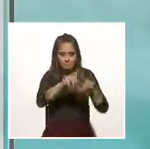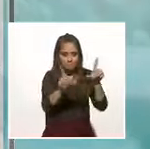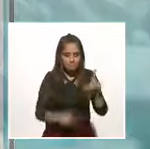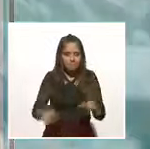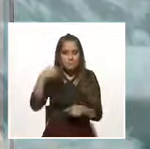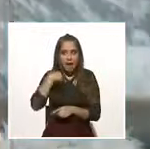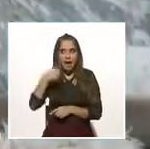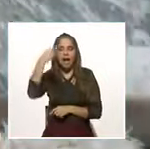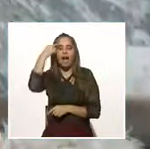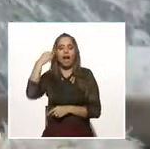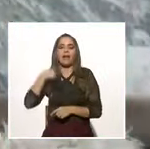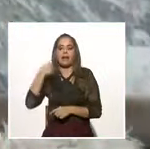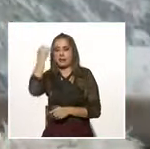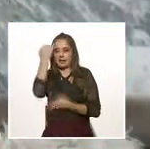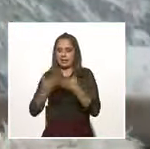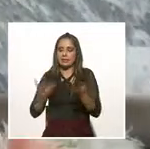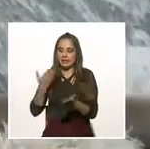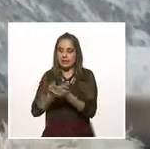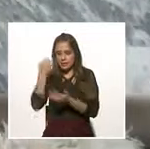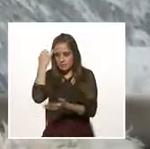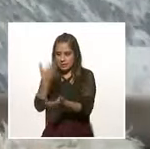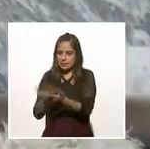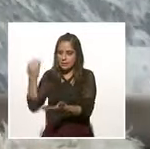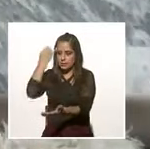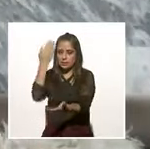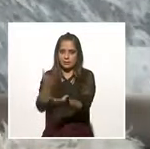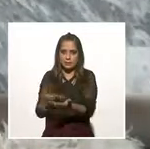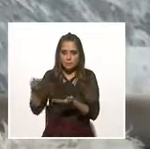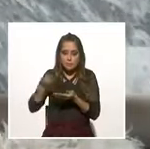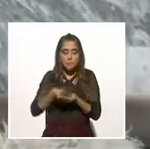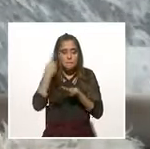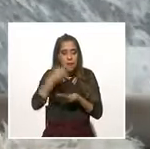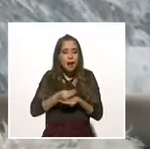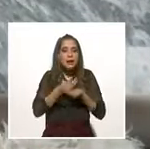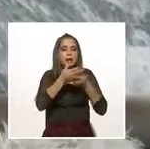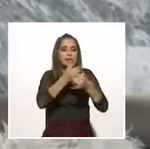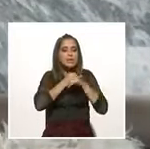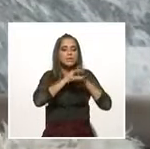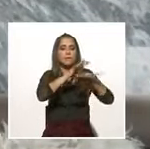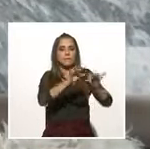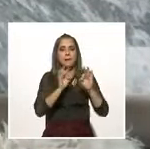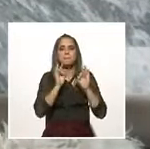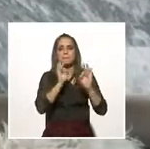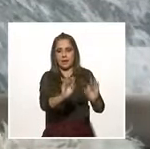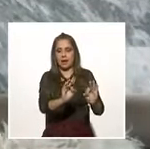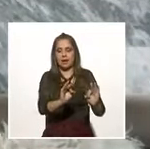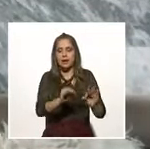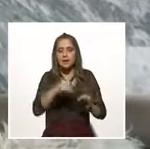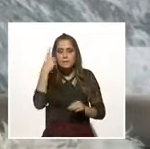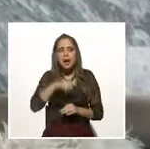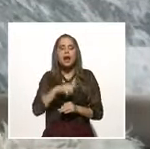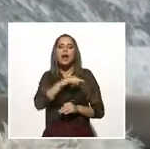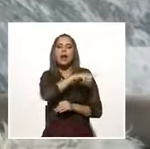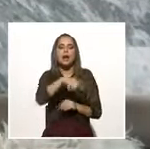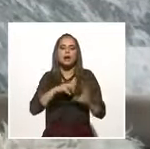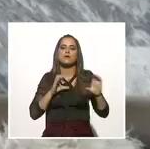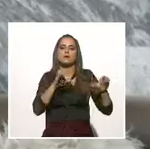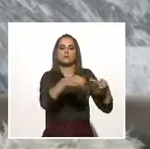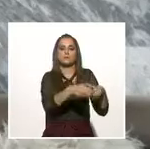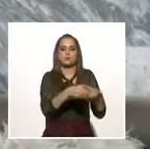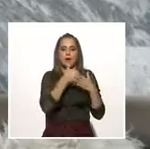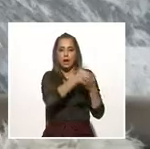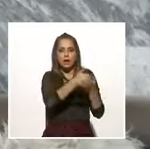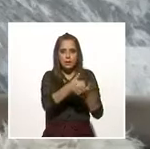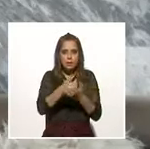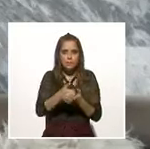de iniciativas para también evitar la desinformación y ver cómo podríamos ayudar a nuestra comunidad para